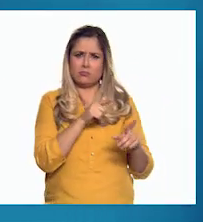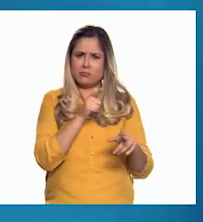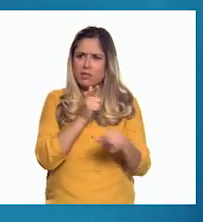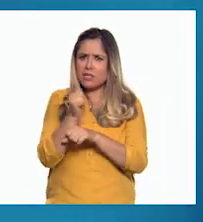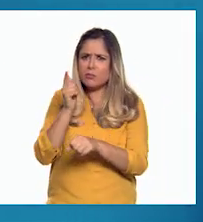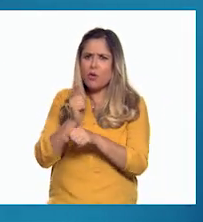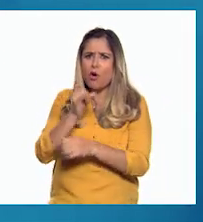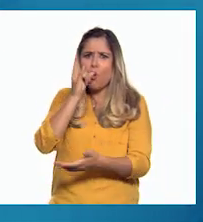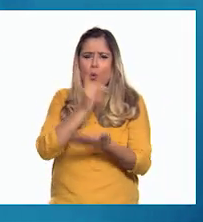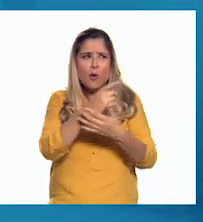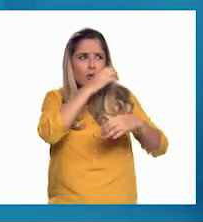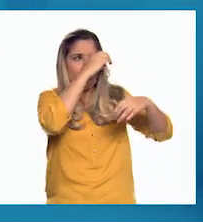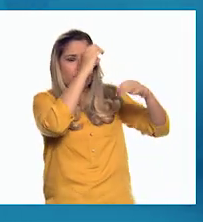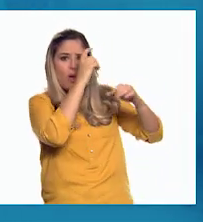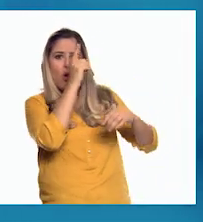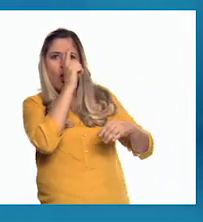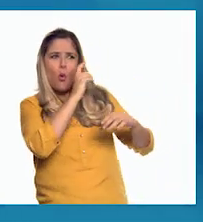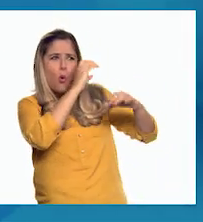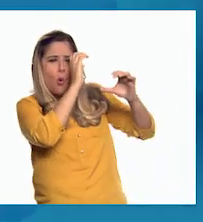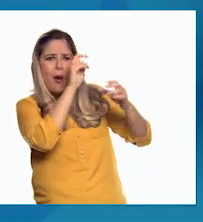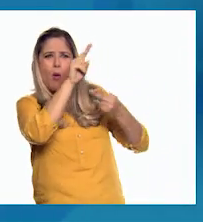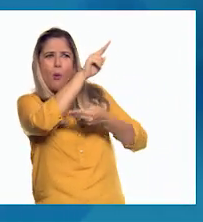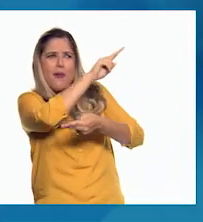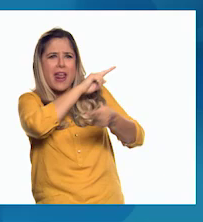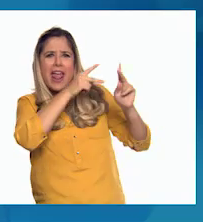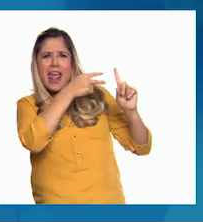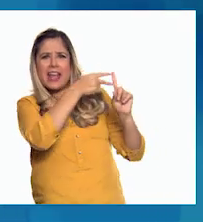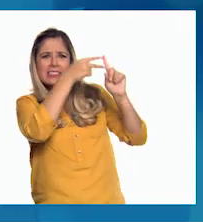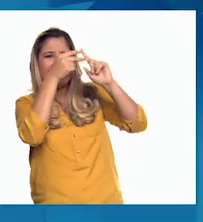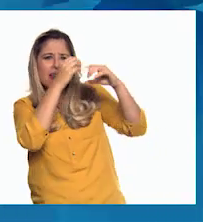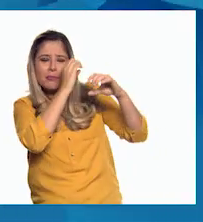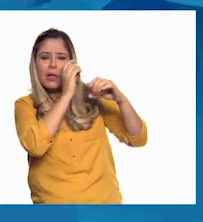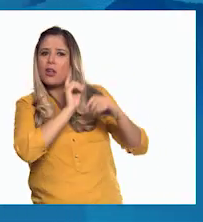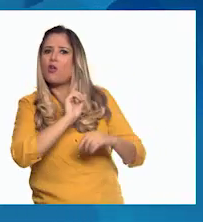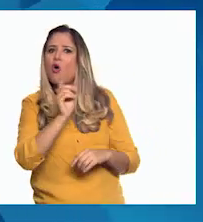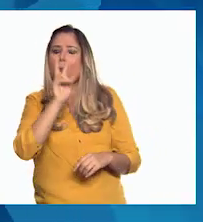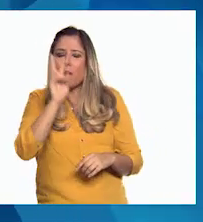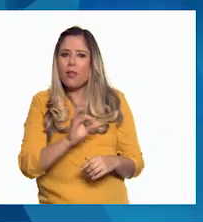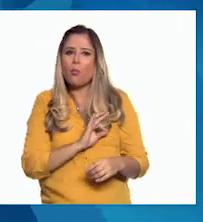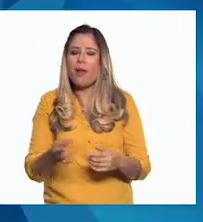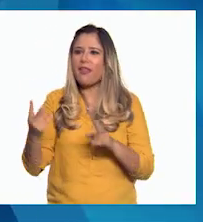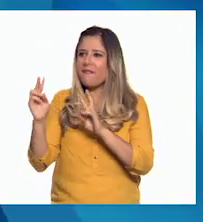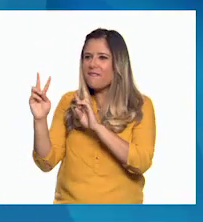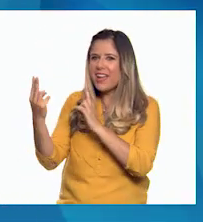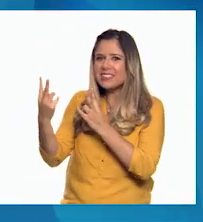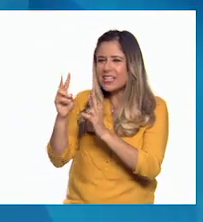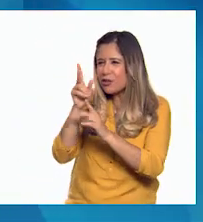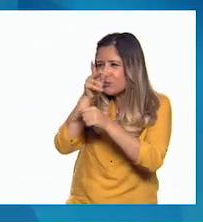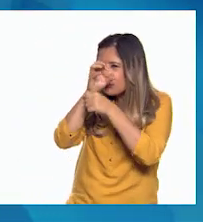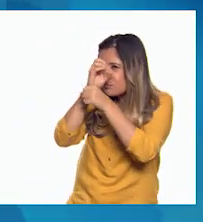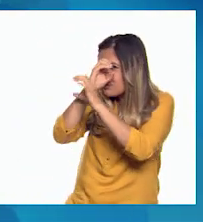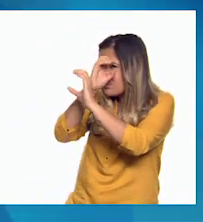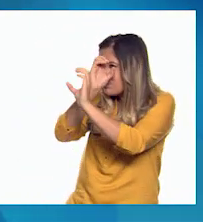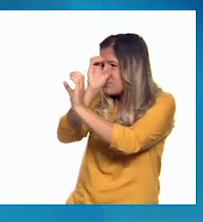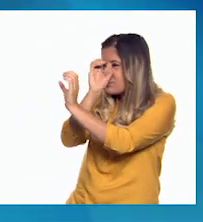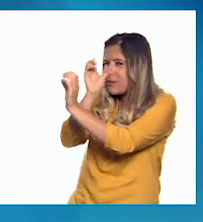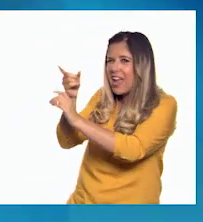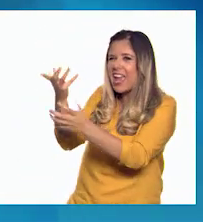no solo sirve para ver la luna y las estrellas, sino para conocer a otros vecinos y ver lo que